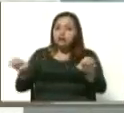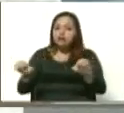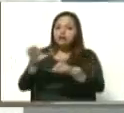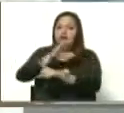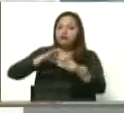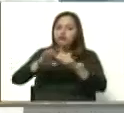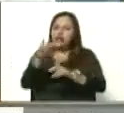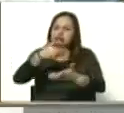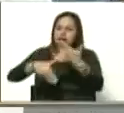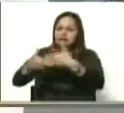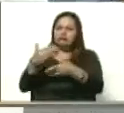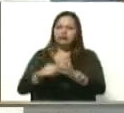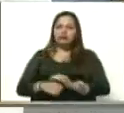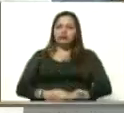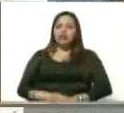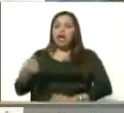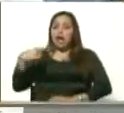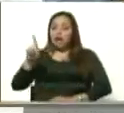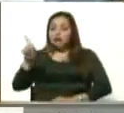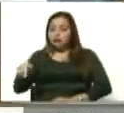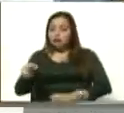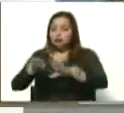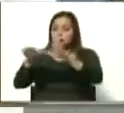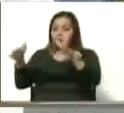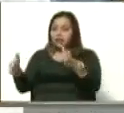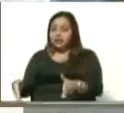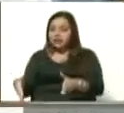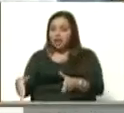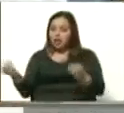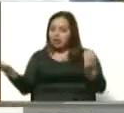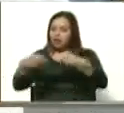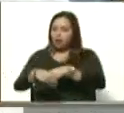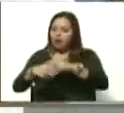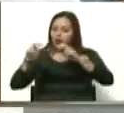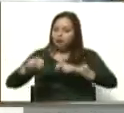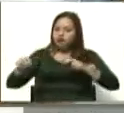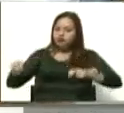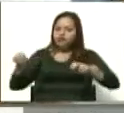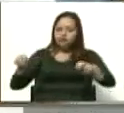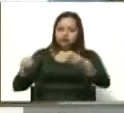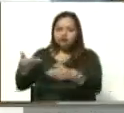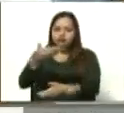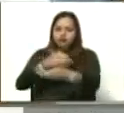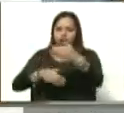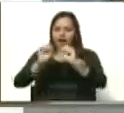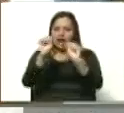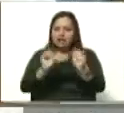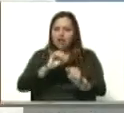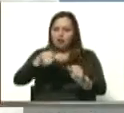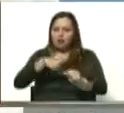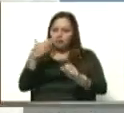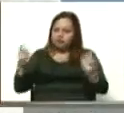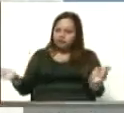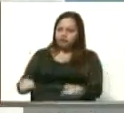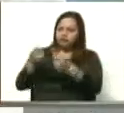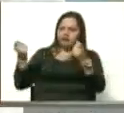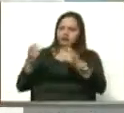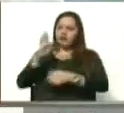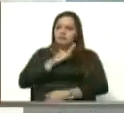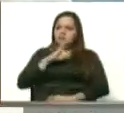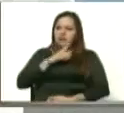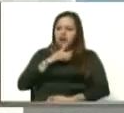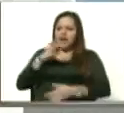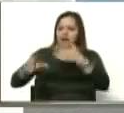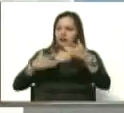naciones y nuestros artistas. Además va a haber una mesa de negocios donde nuestros artistas van a poder promover sus